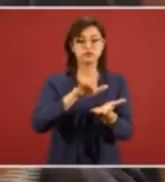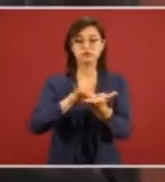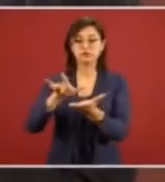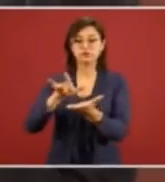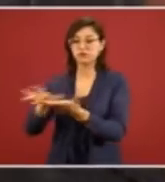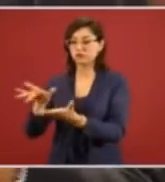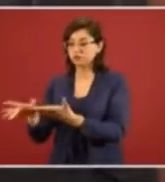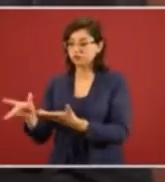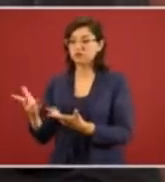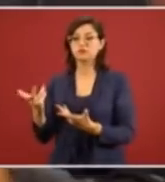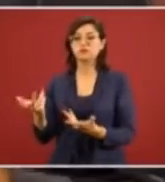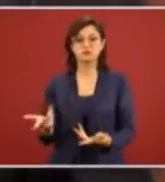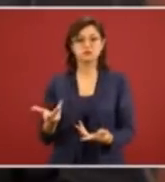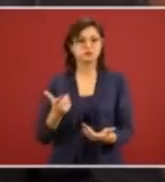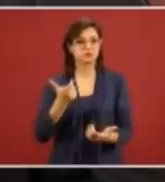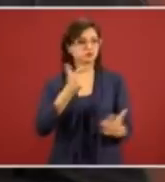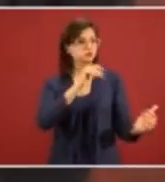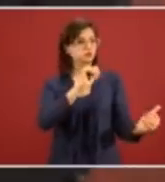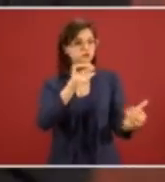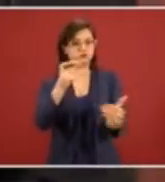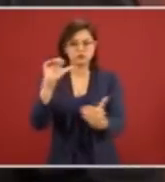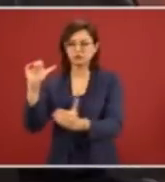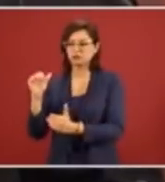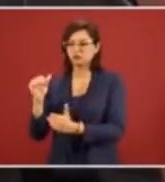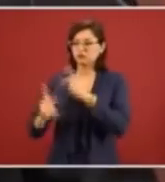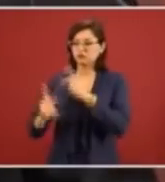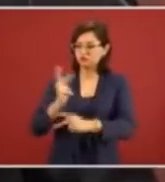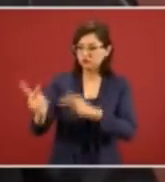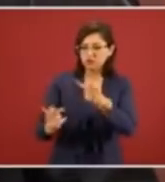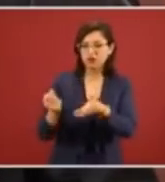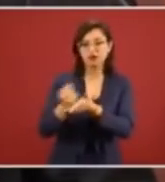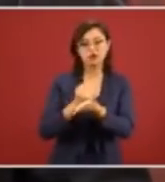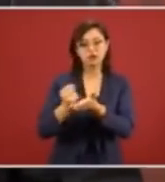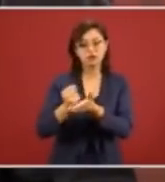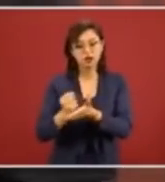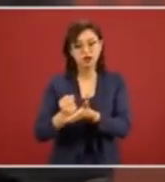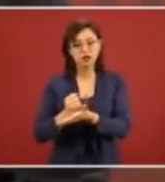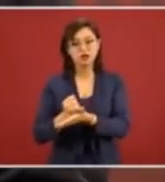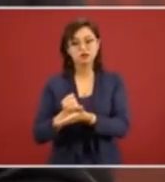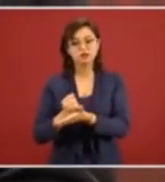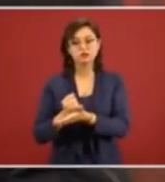puedan reunir recursos para dar créditos a